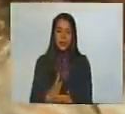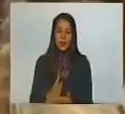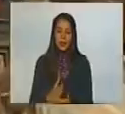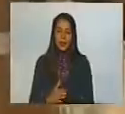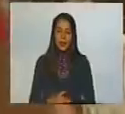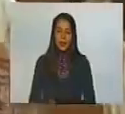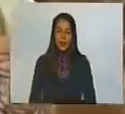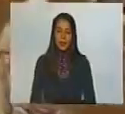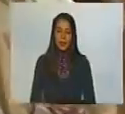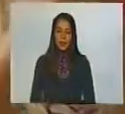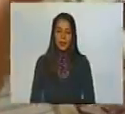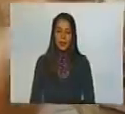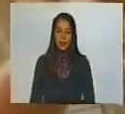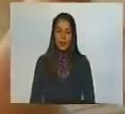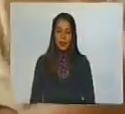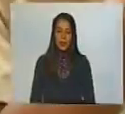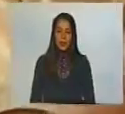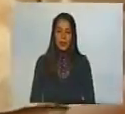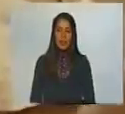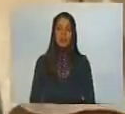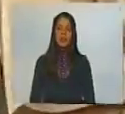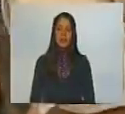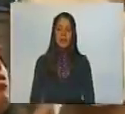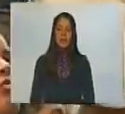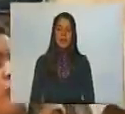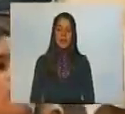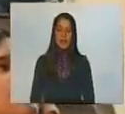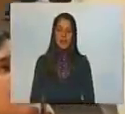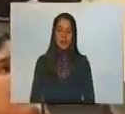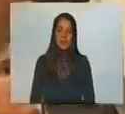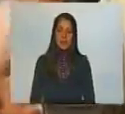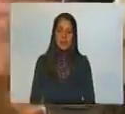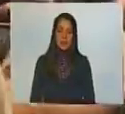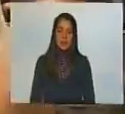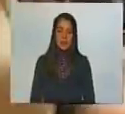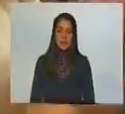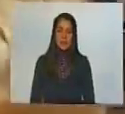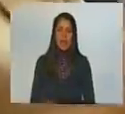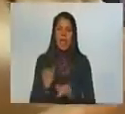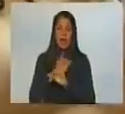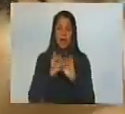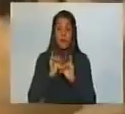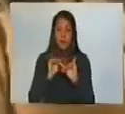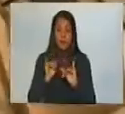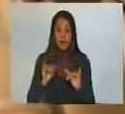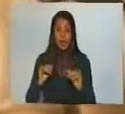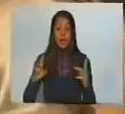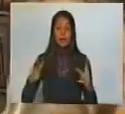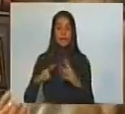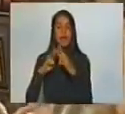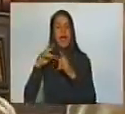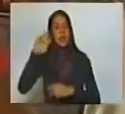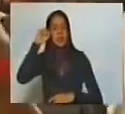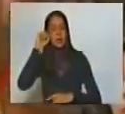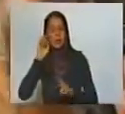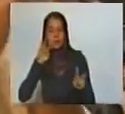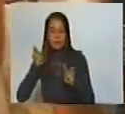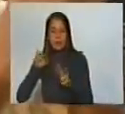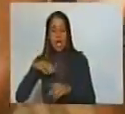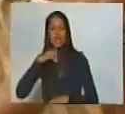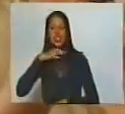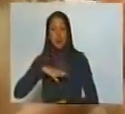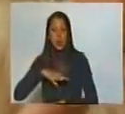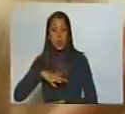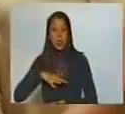Para cerrar este espacio de encuentro con la historia viva, yo voy